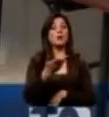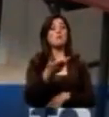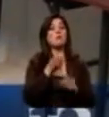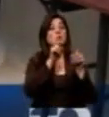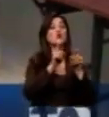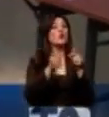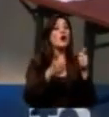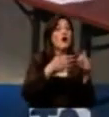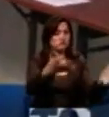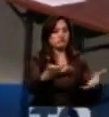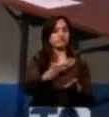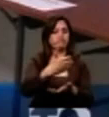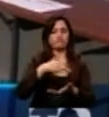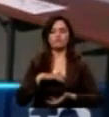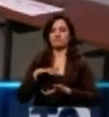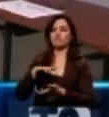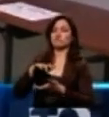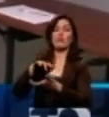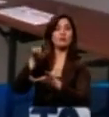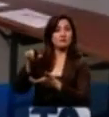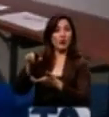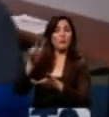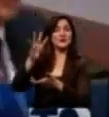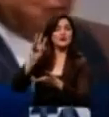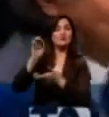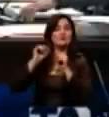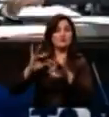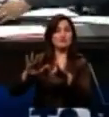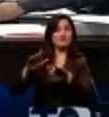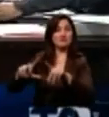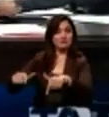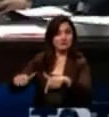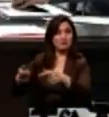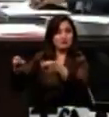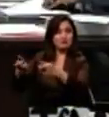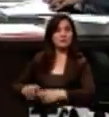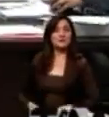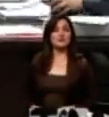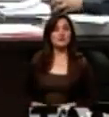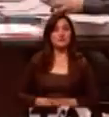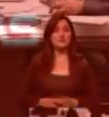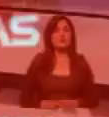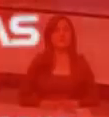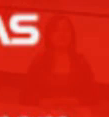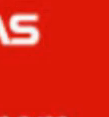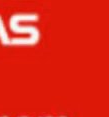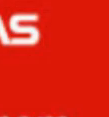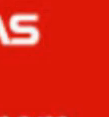para llevarlas el 26 de septiembre ante el jefe de Estado ecuatoriano. En Quito, Andrea Samaniego, 24 horas.